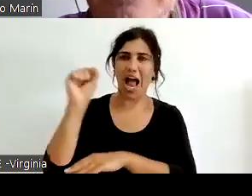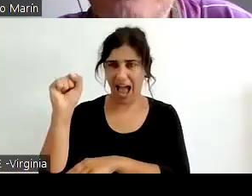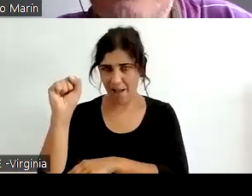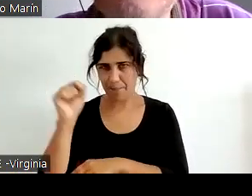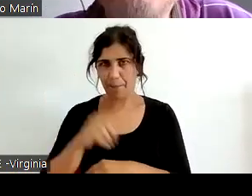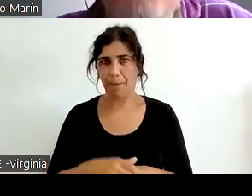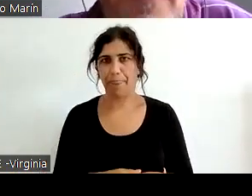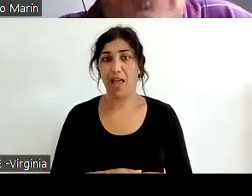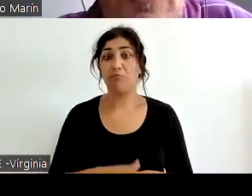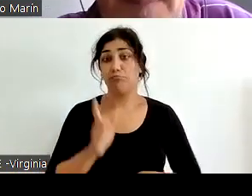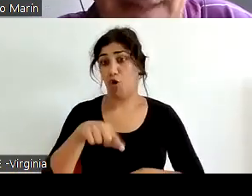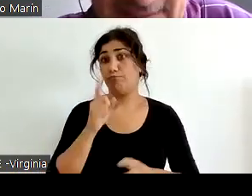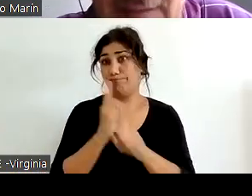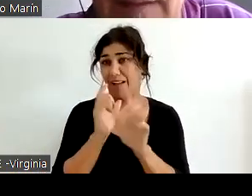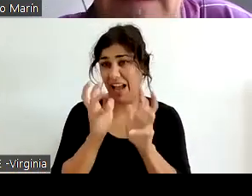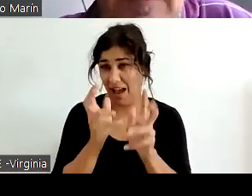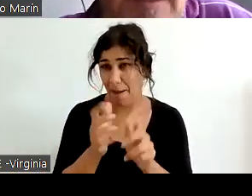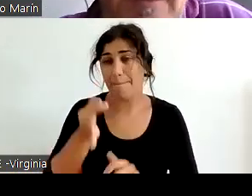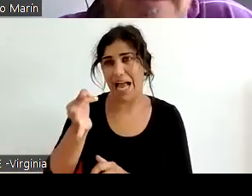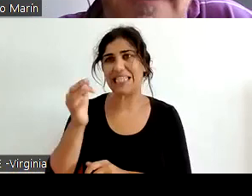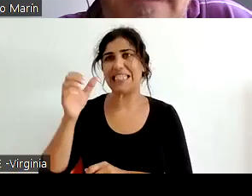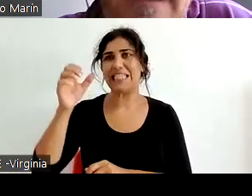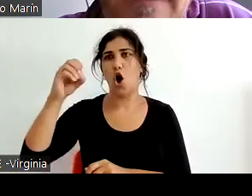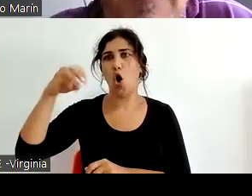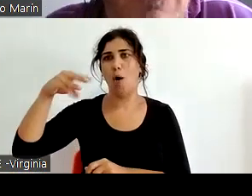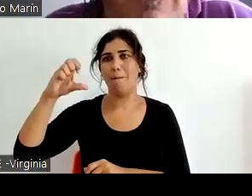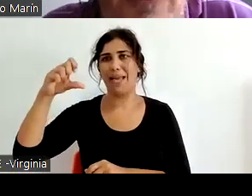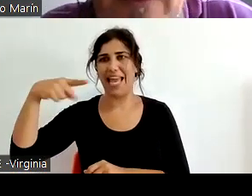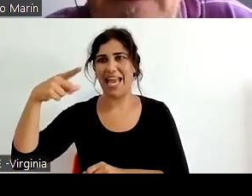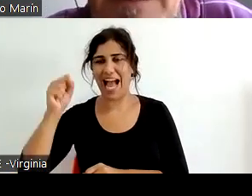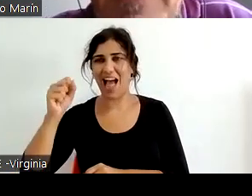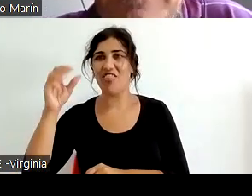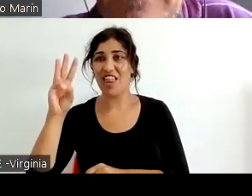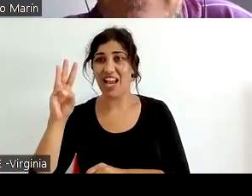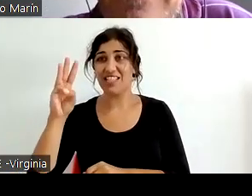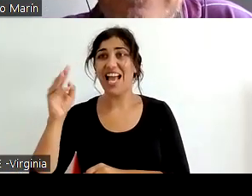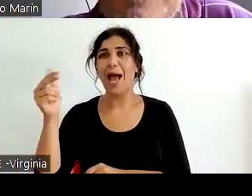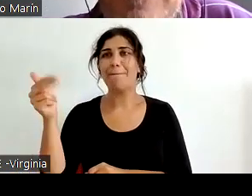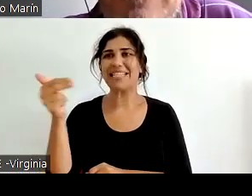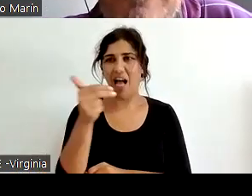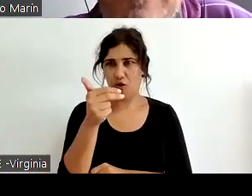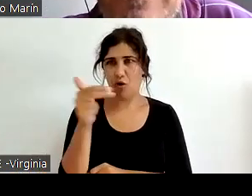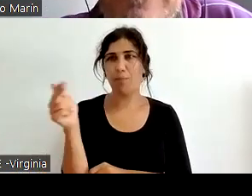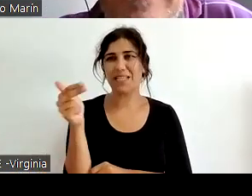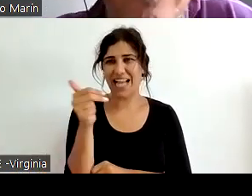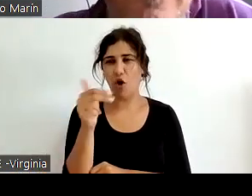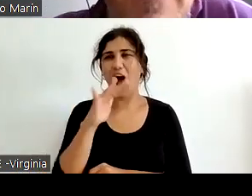antioxidante, y con los ácidos grasos omega 3, que sabéis que vienen del pescado azul, fundamentalmente del pescado